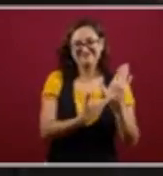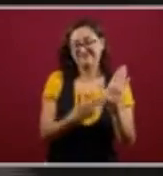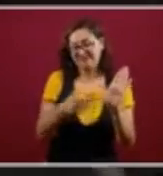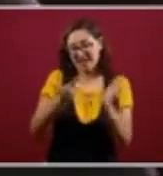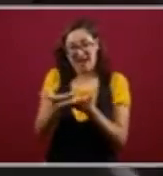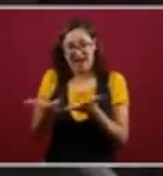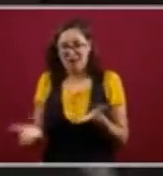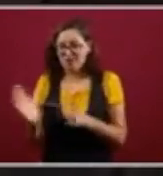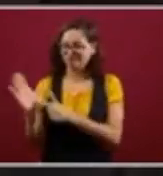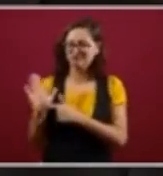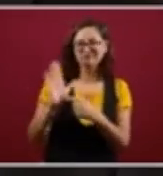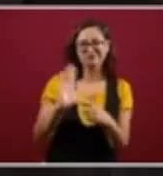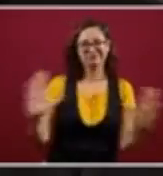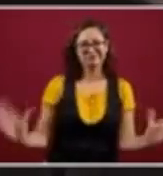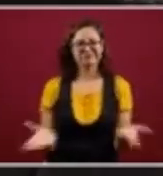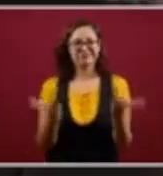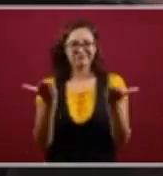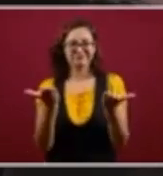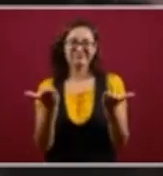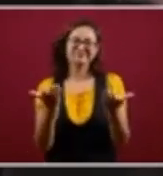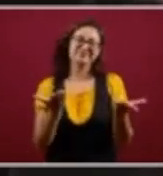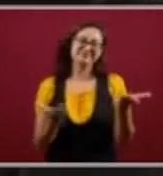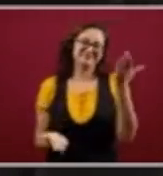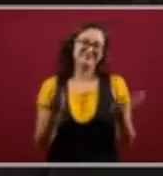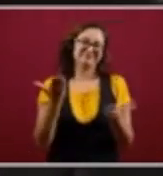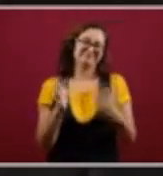Pero imagínense